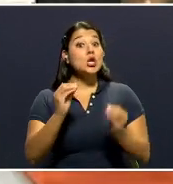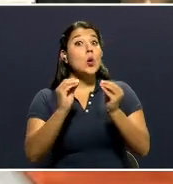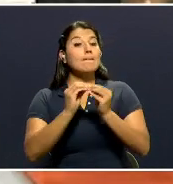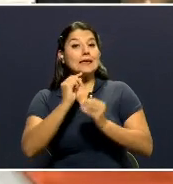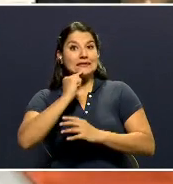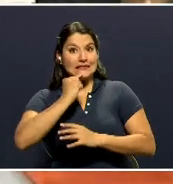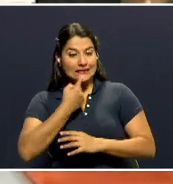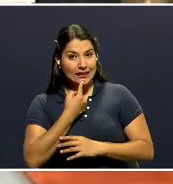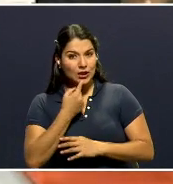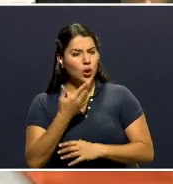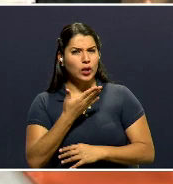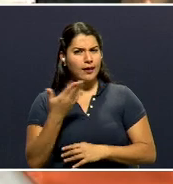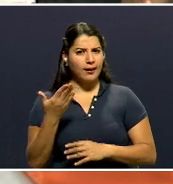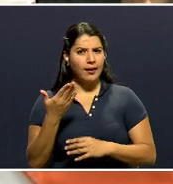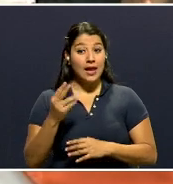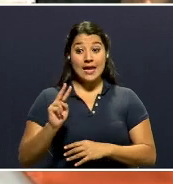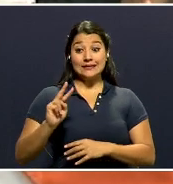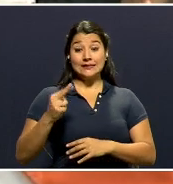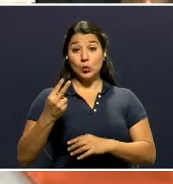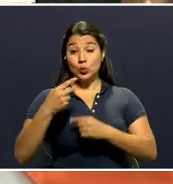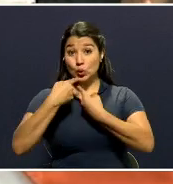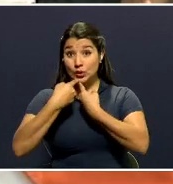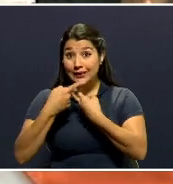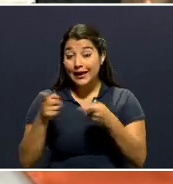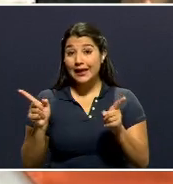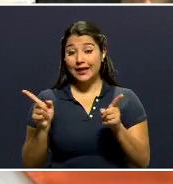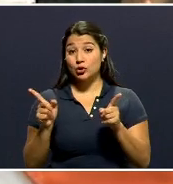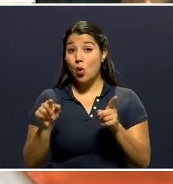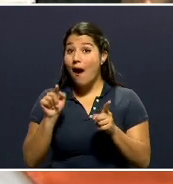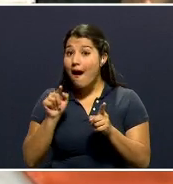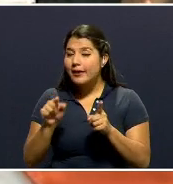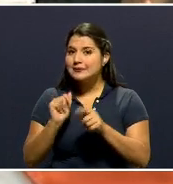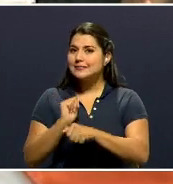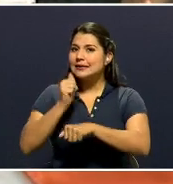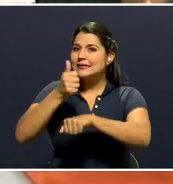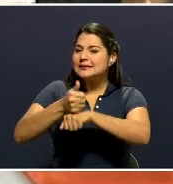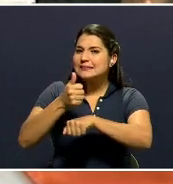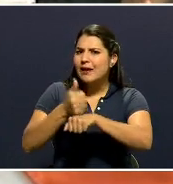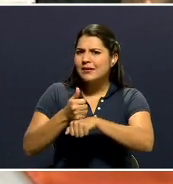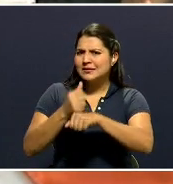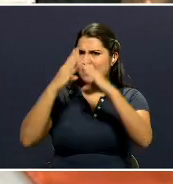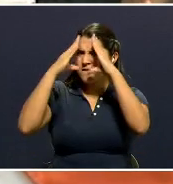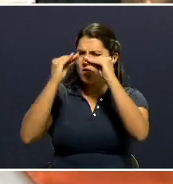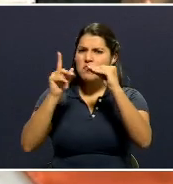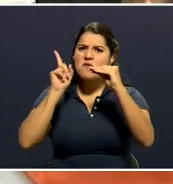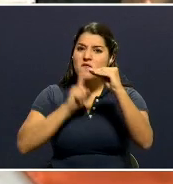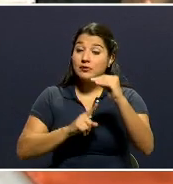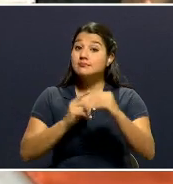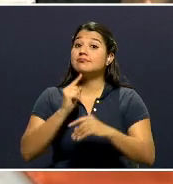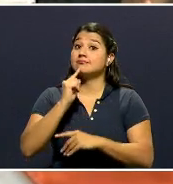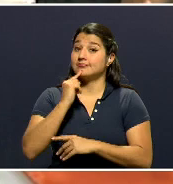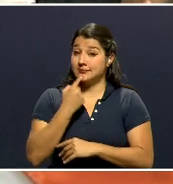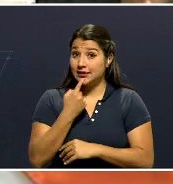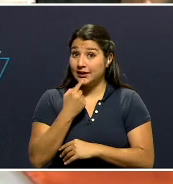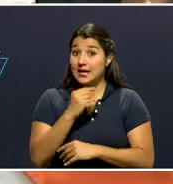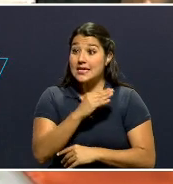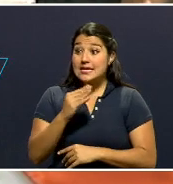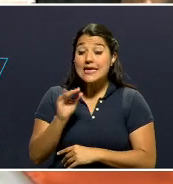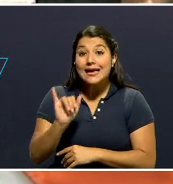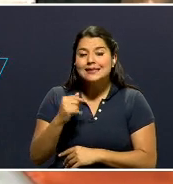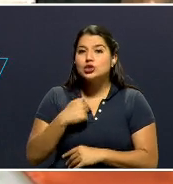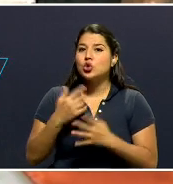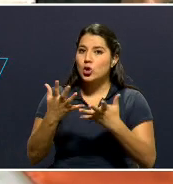eso es que en el segundo decreto se establece una falsedad muy grave, que es la que yo quiero